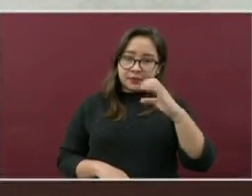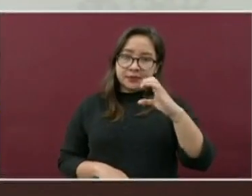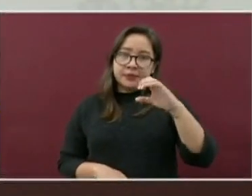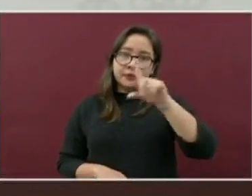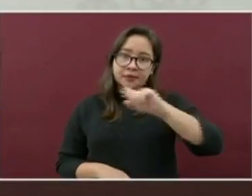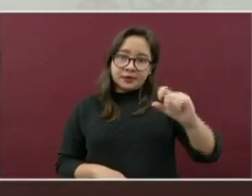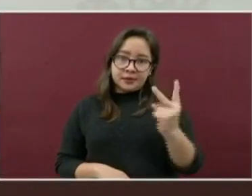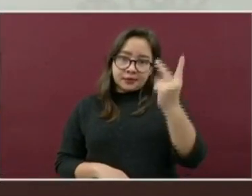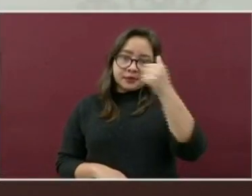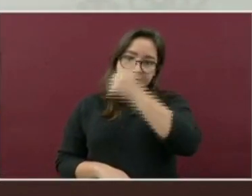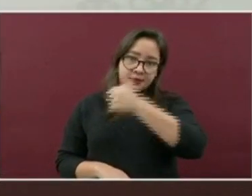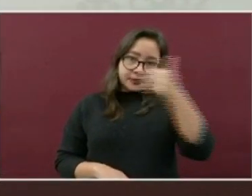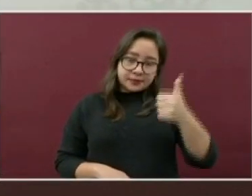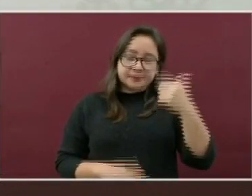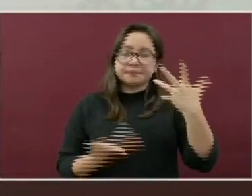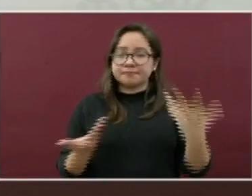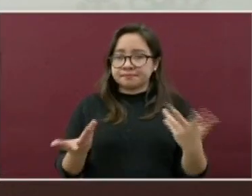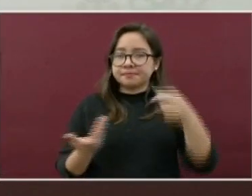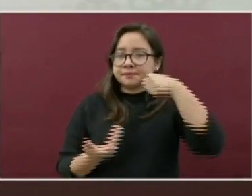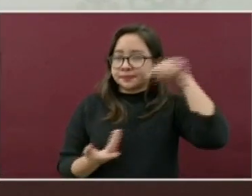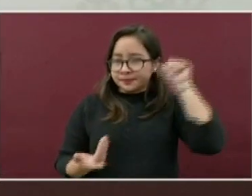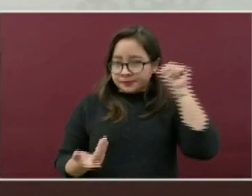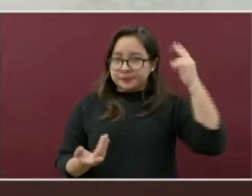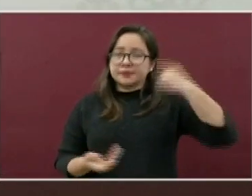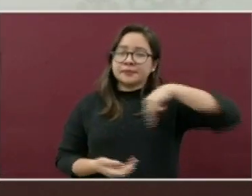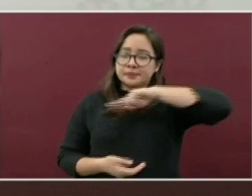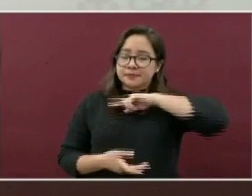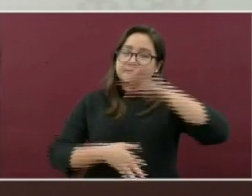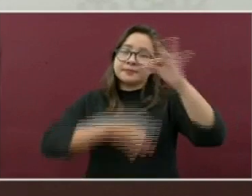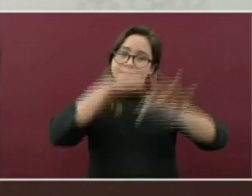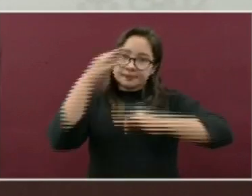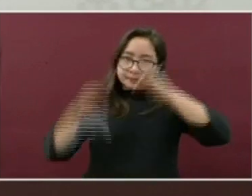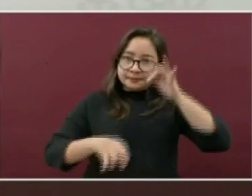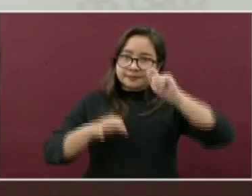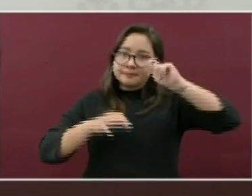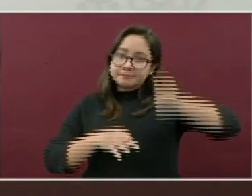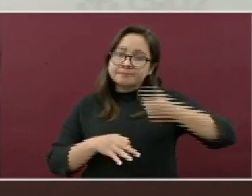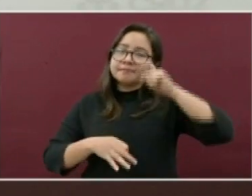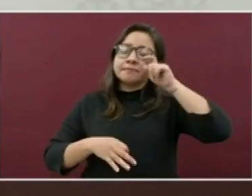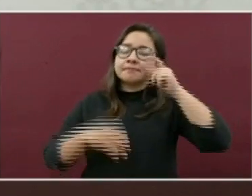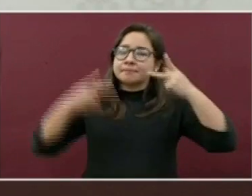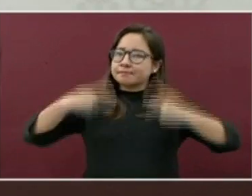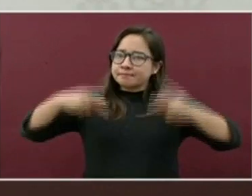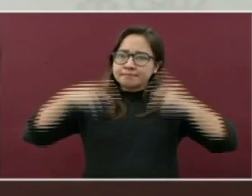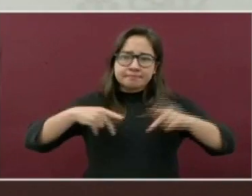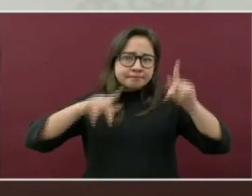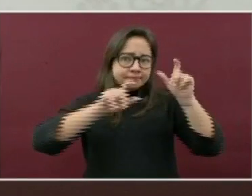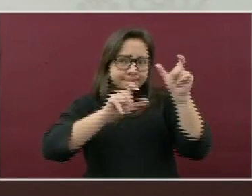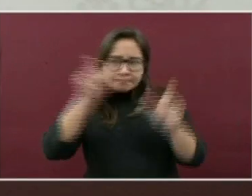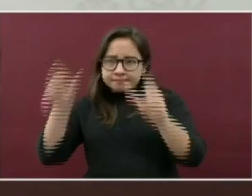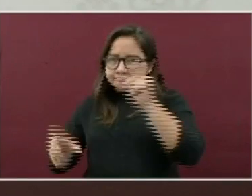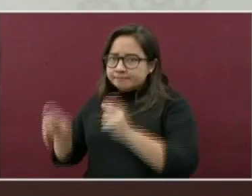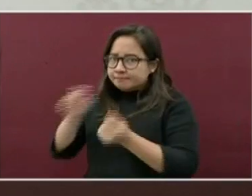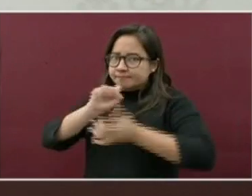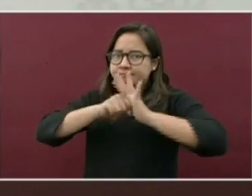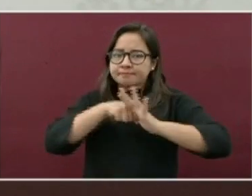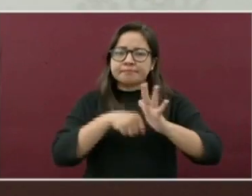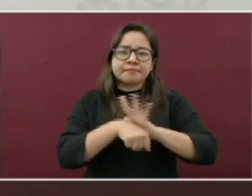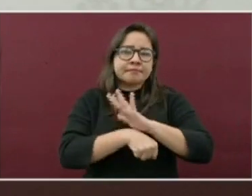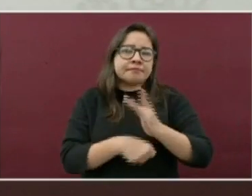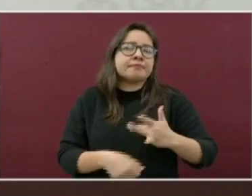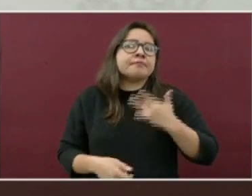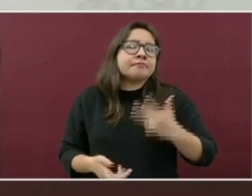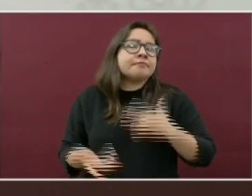Miren ustedes, en la conferencia de ayer comentábamos los diferentes síntomas que los pacientes positivos a COVID-19